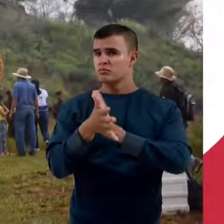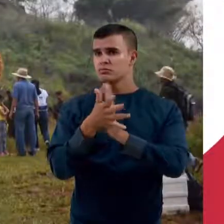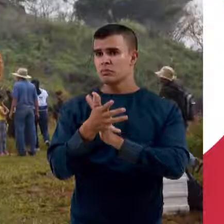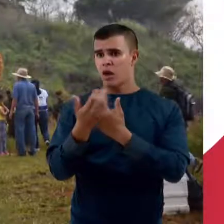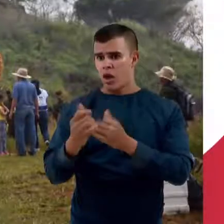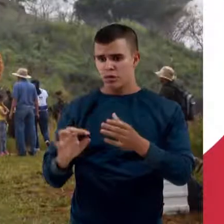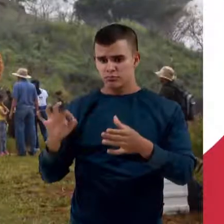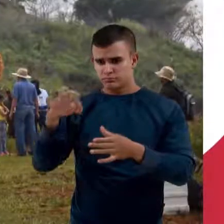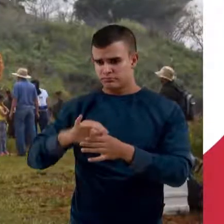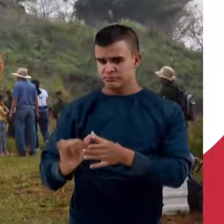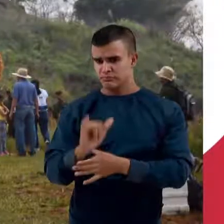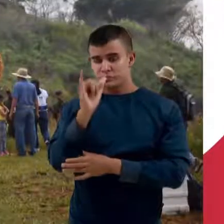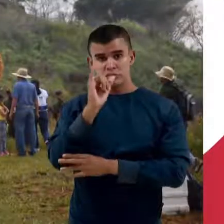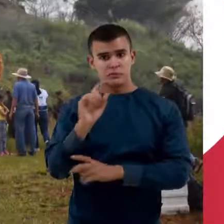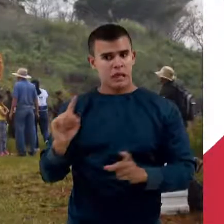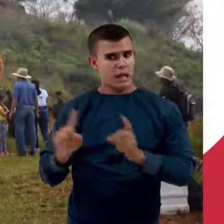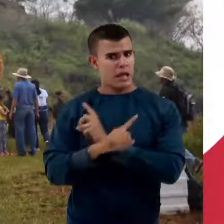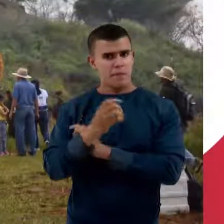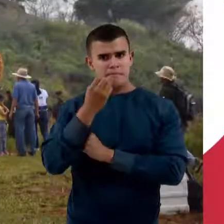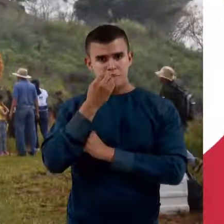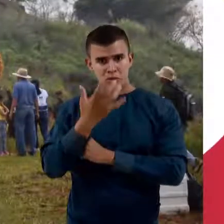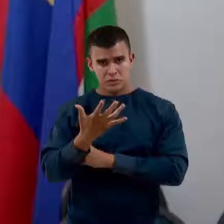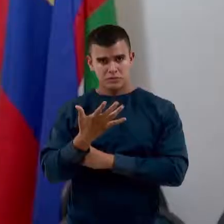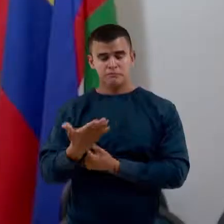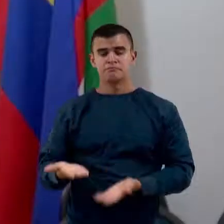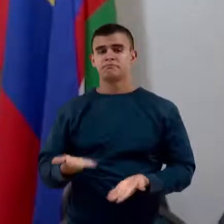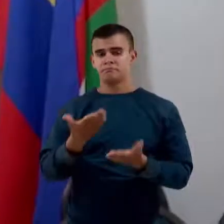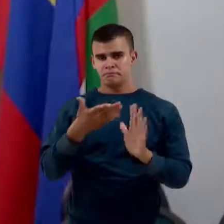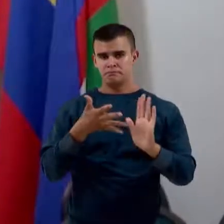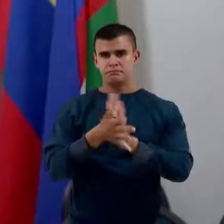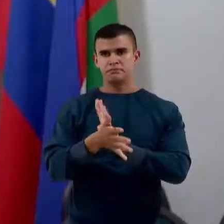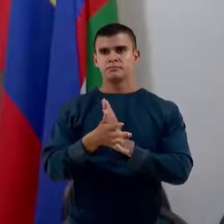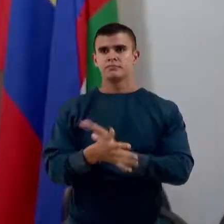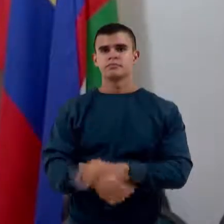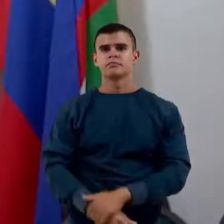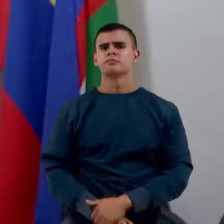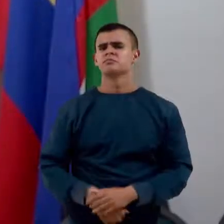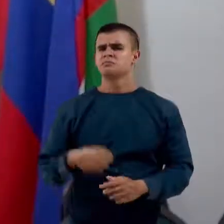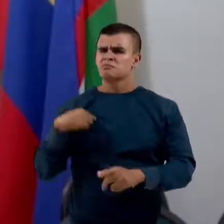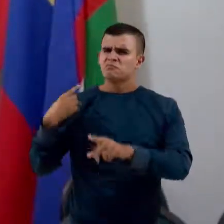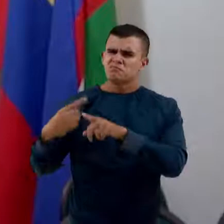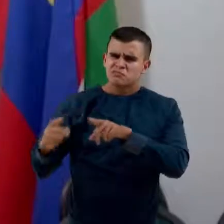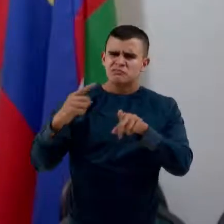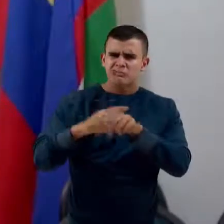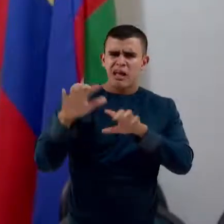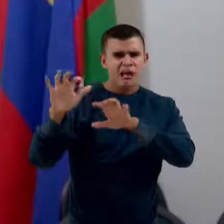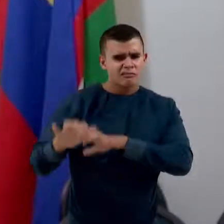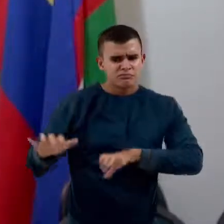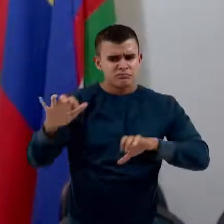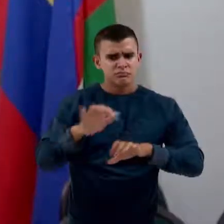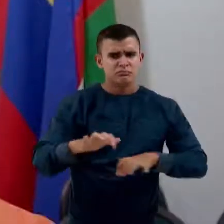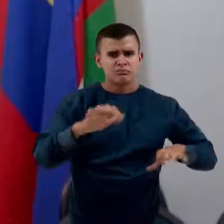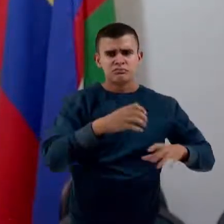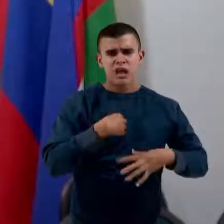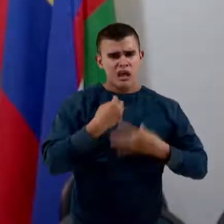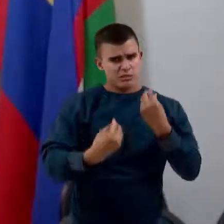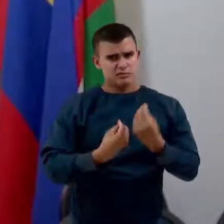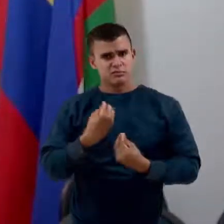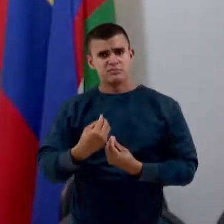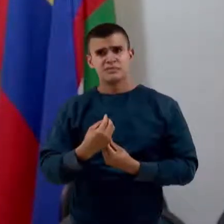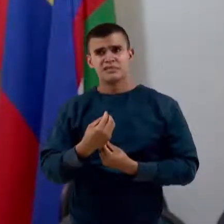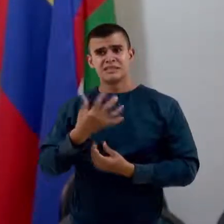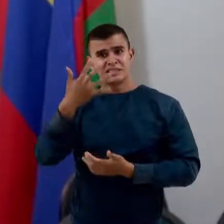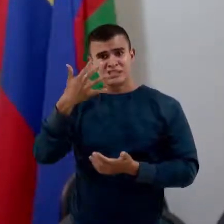la siembra en los cerros de la capital vallecaucana. Bueno, nosotros hemos venido realizando diferentes jornadas de siembra porque digamos no